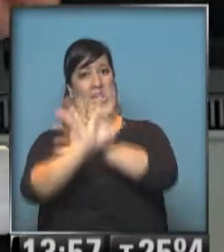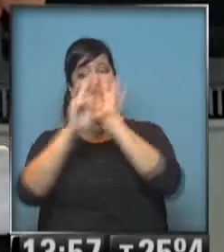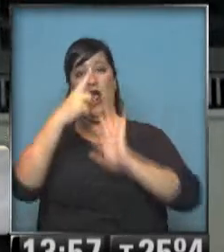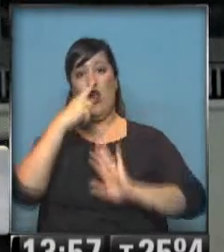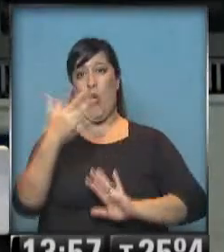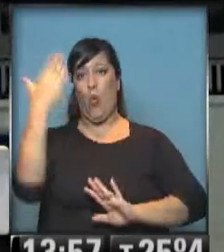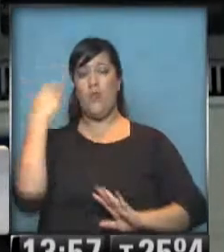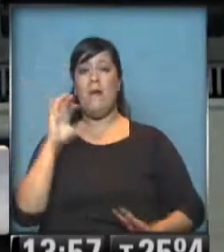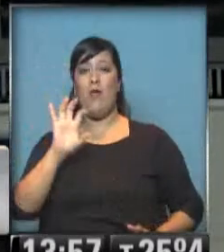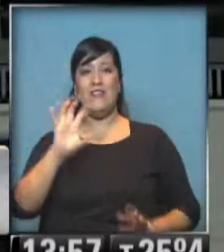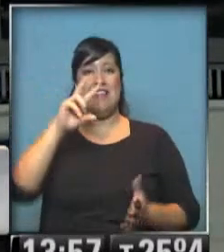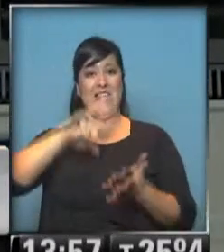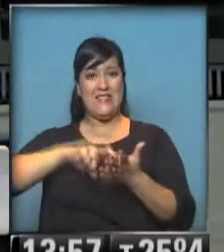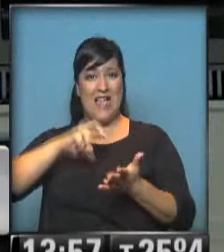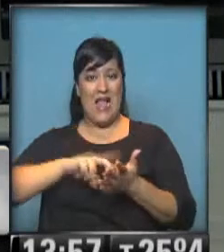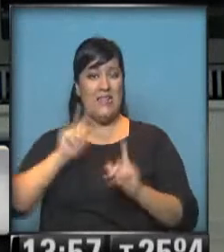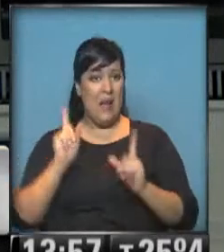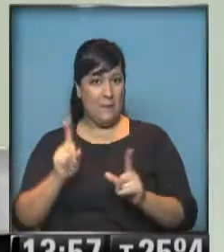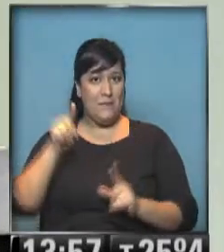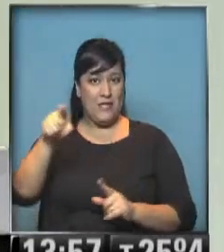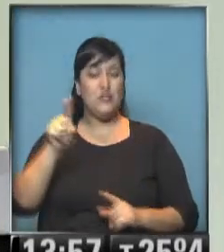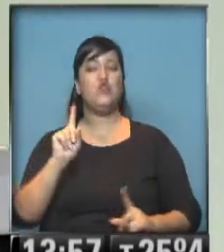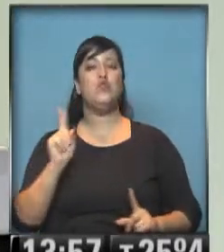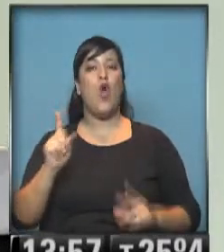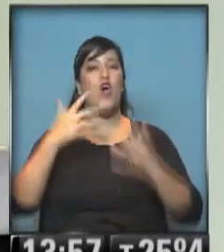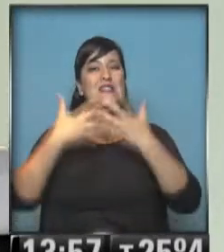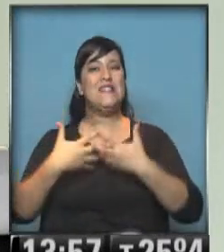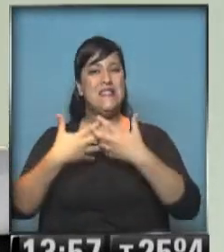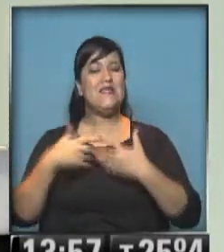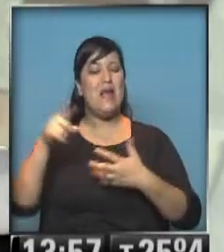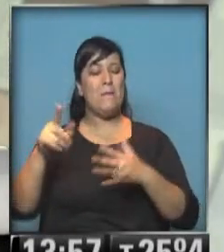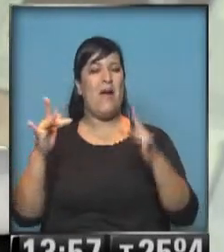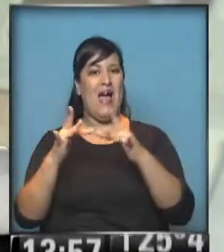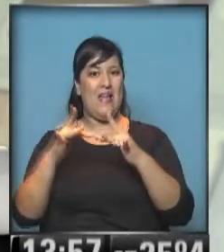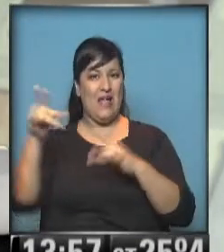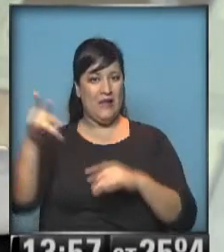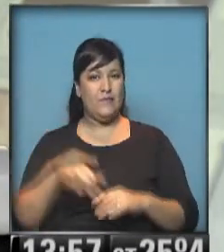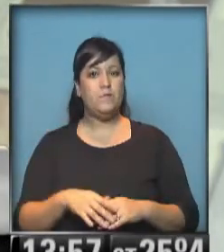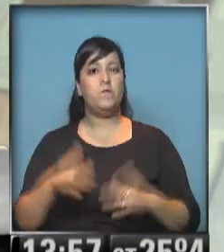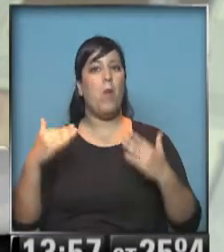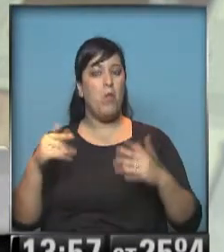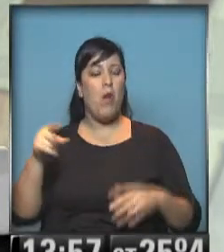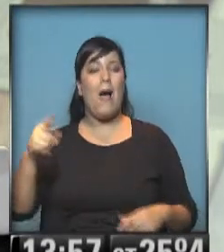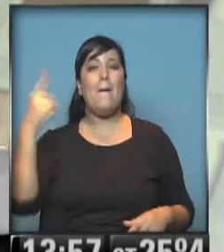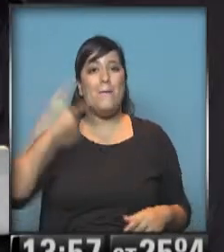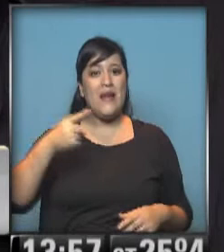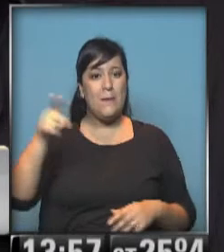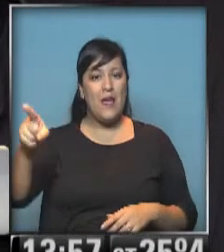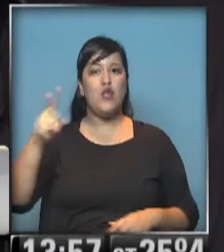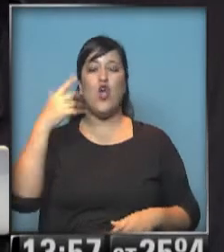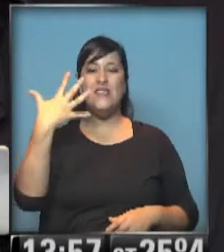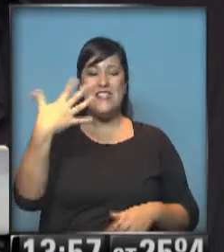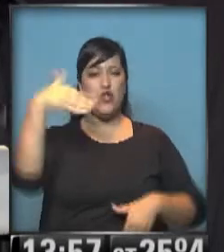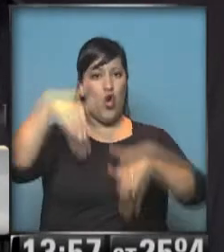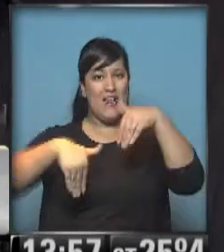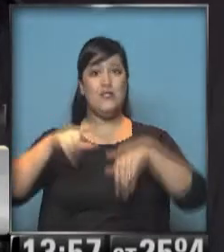en la provincia de Salta, que es esta, concretamente este sistema de boleta única electrónica, se ha aplicado primero en 5 elecciones